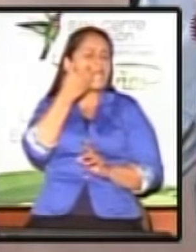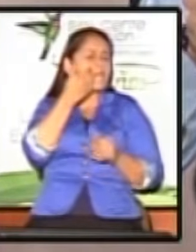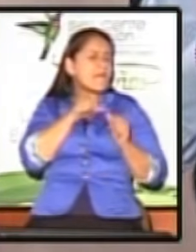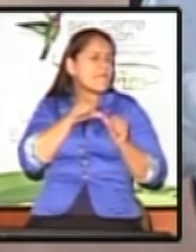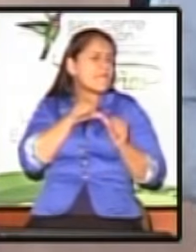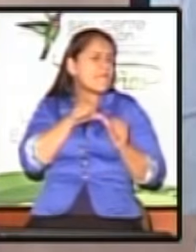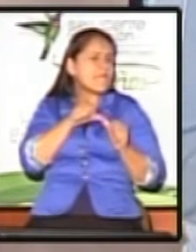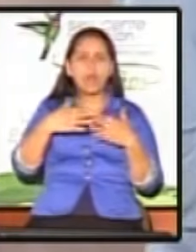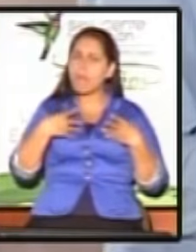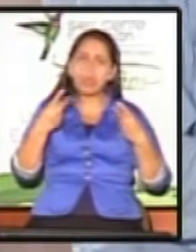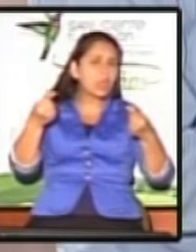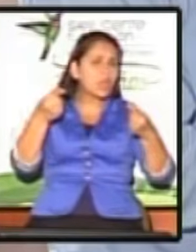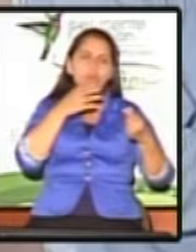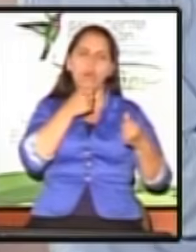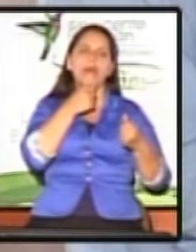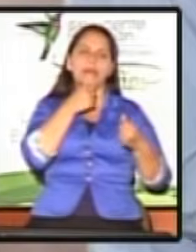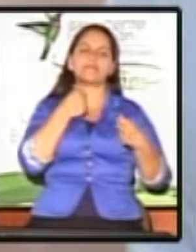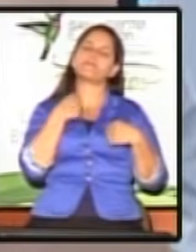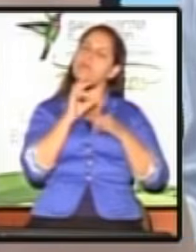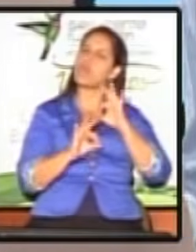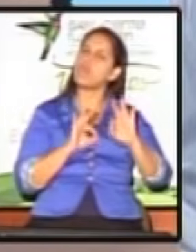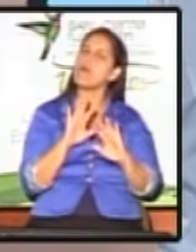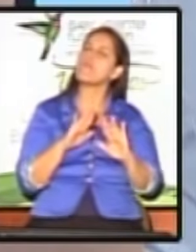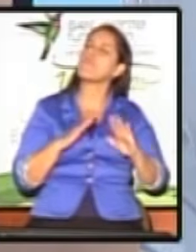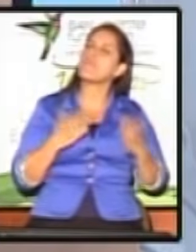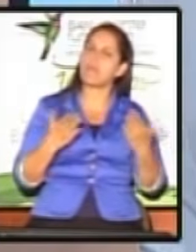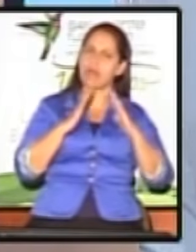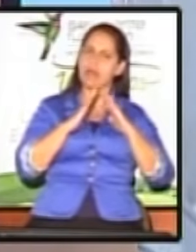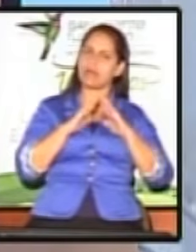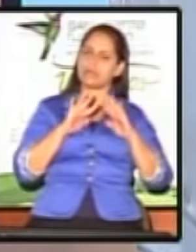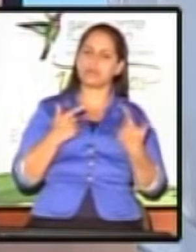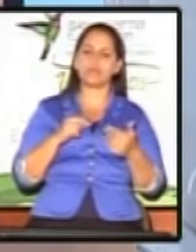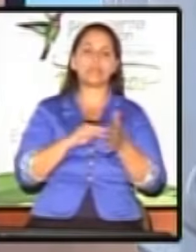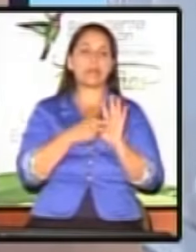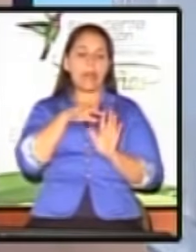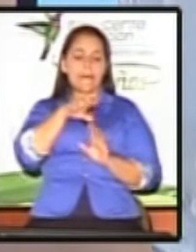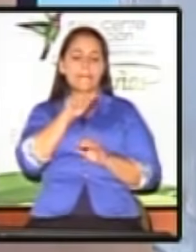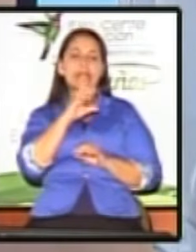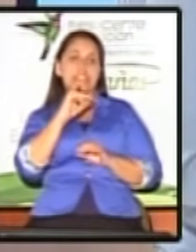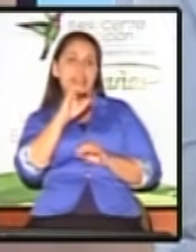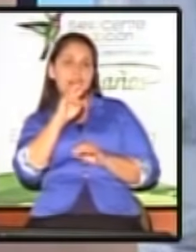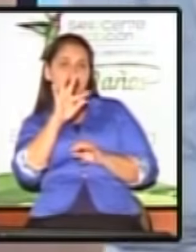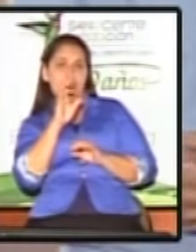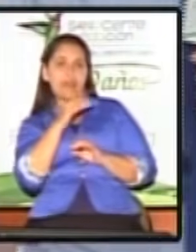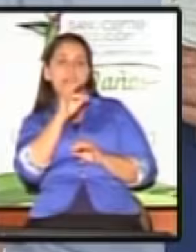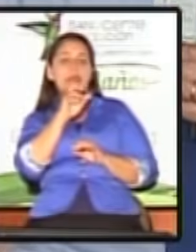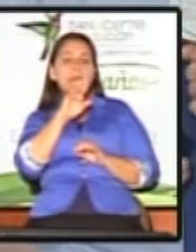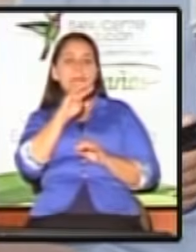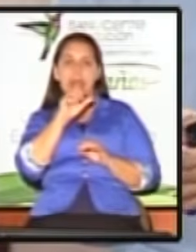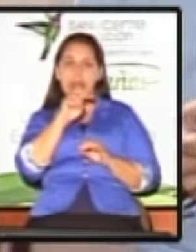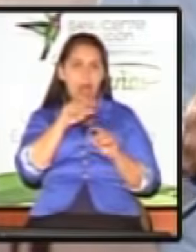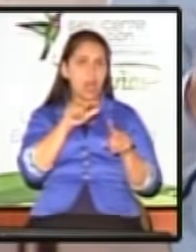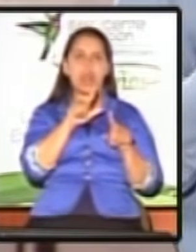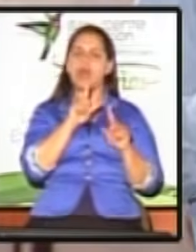hace ese énfasis en el título, que está muy claro acá, no es paciente terminal, es paciente con enfermedad